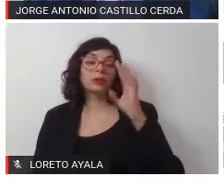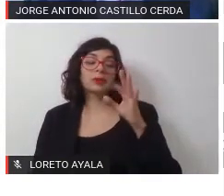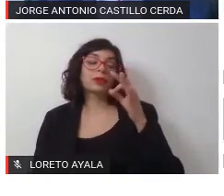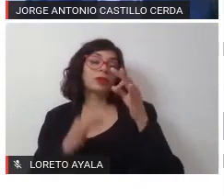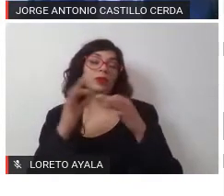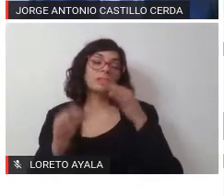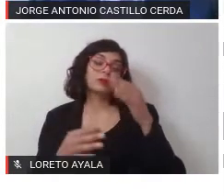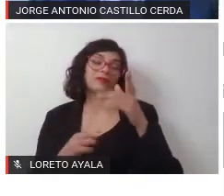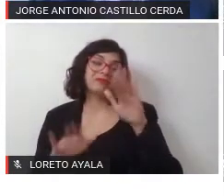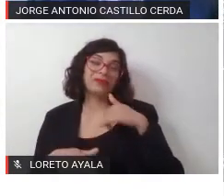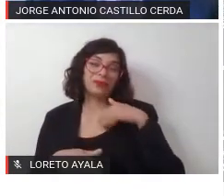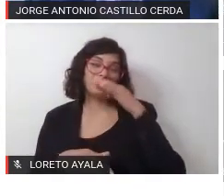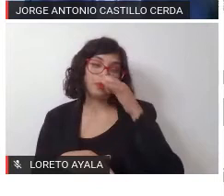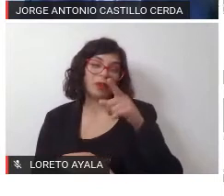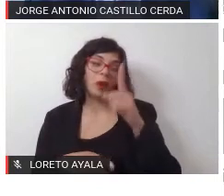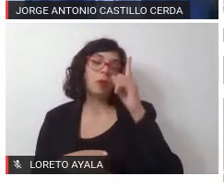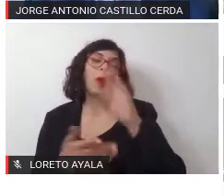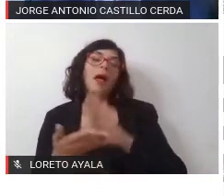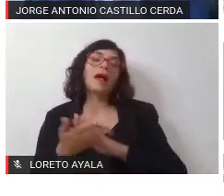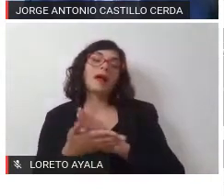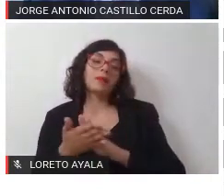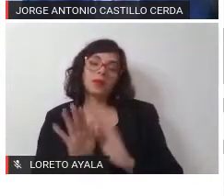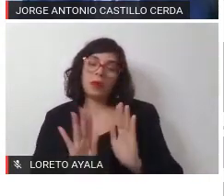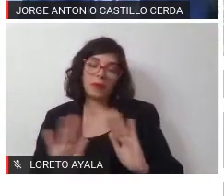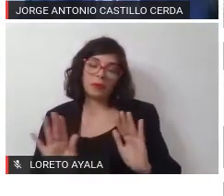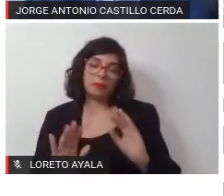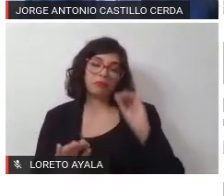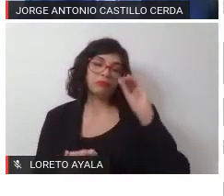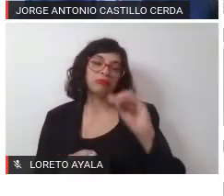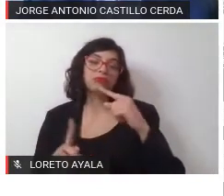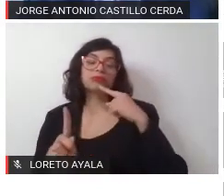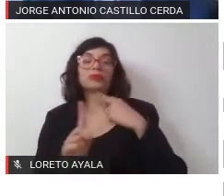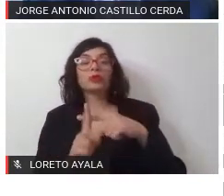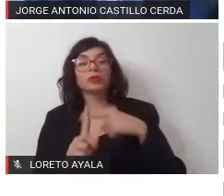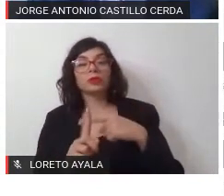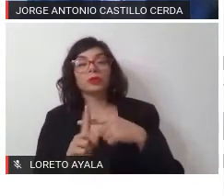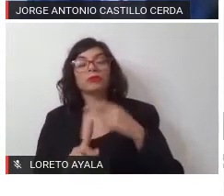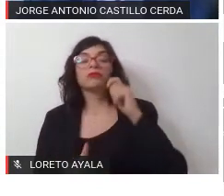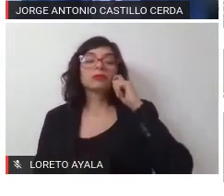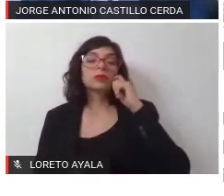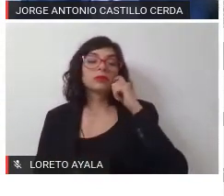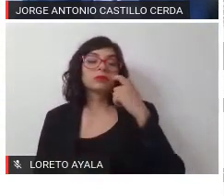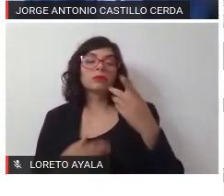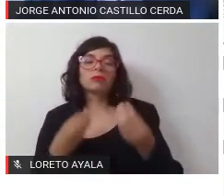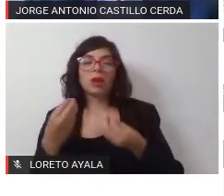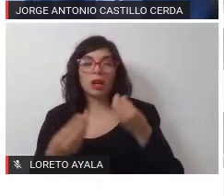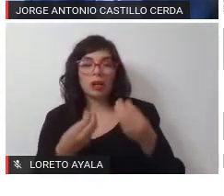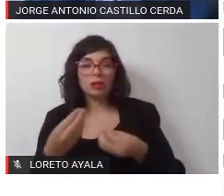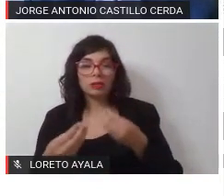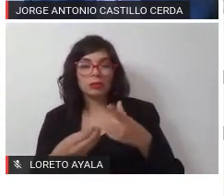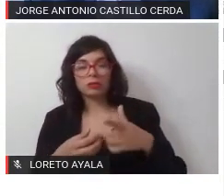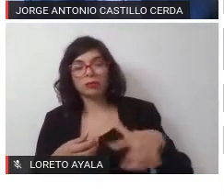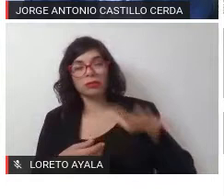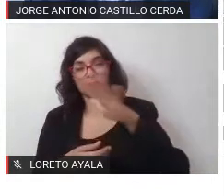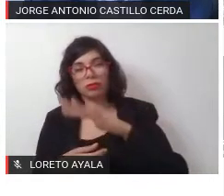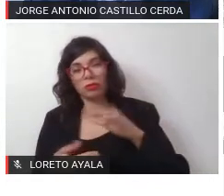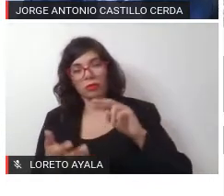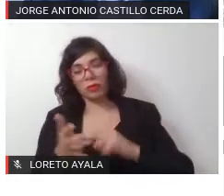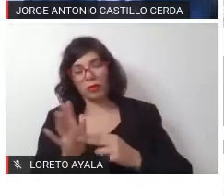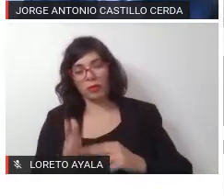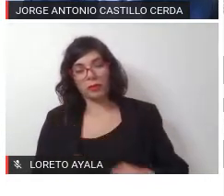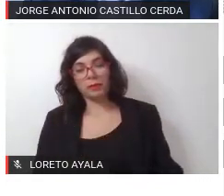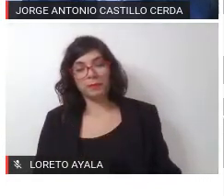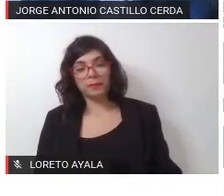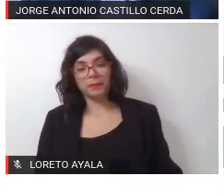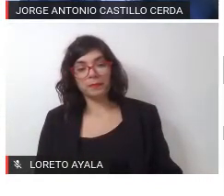como bien dije, como un ejemplo positivo de lo que ha estado pasando con este recurso.